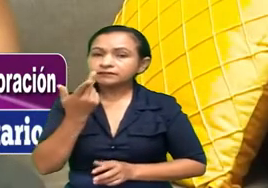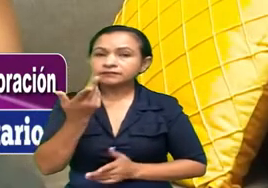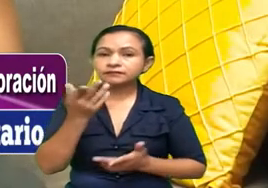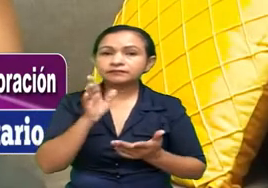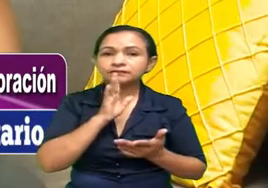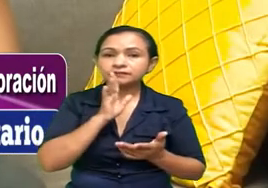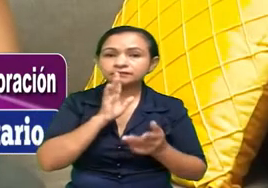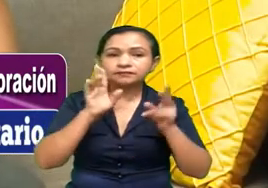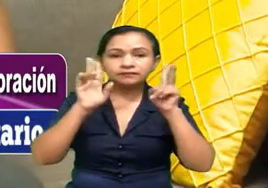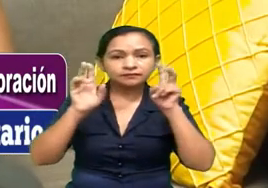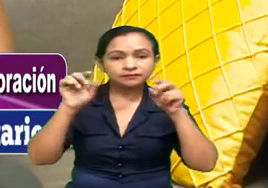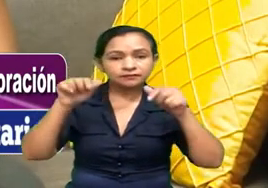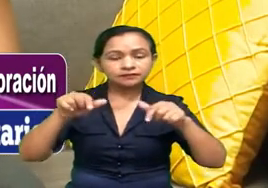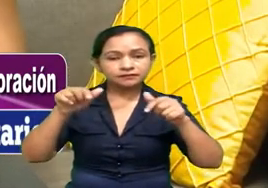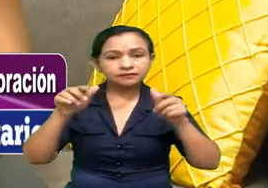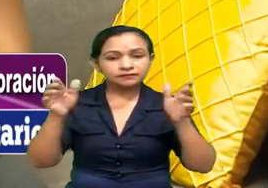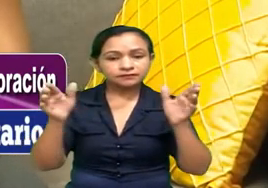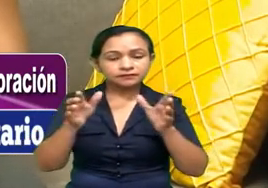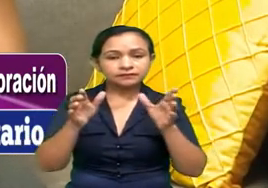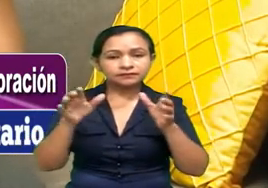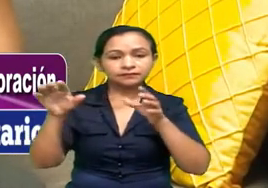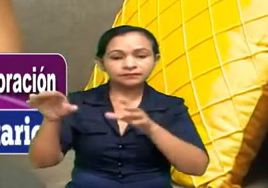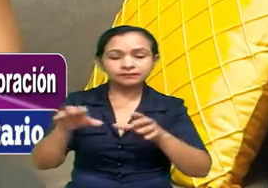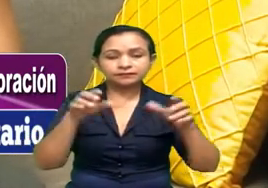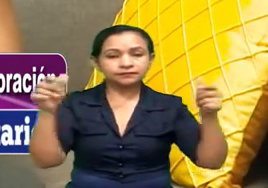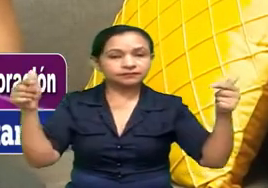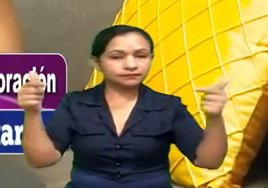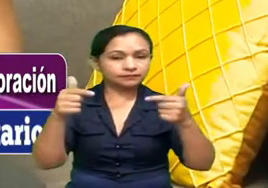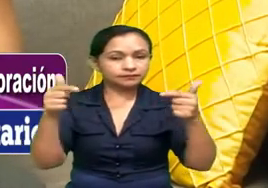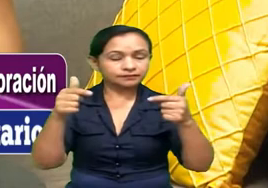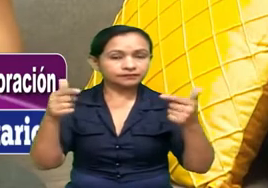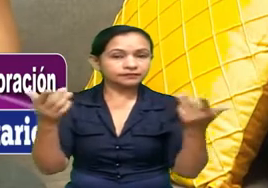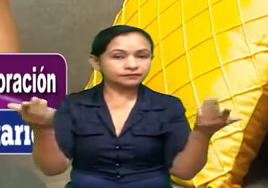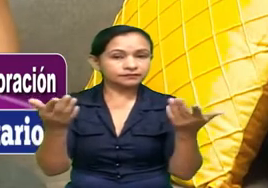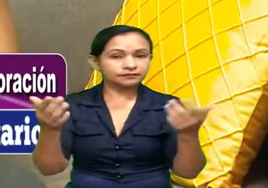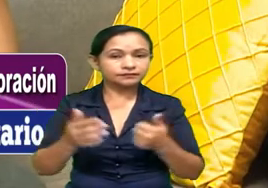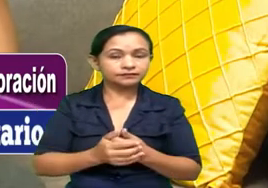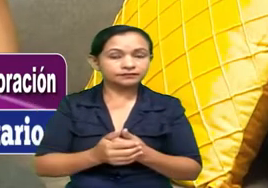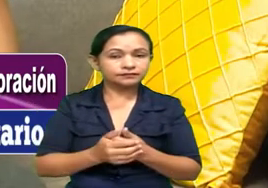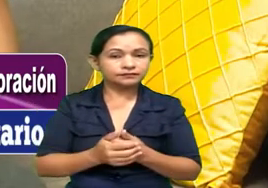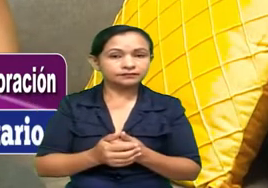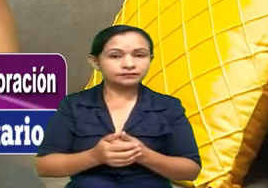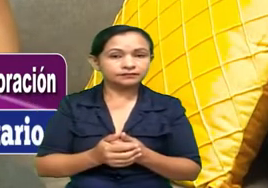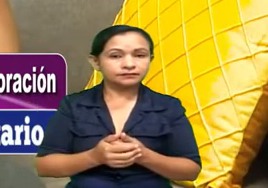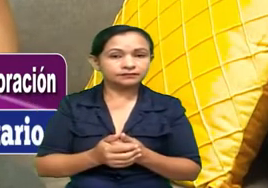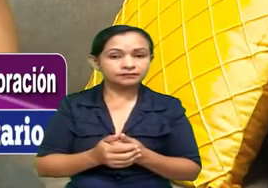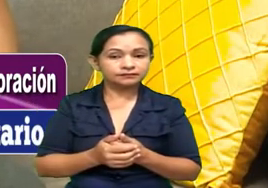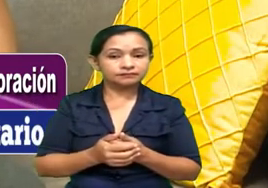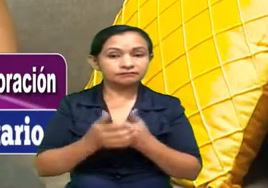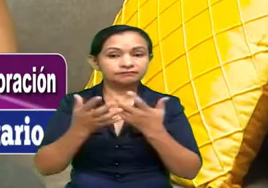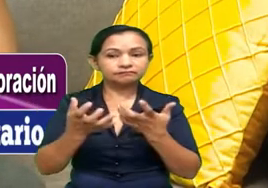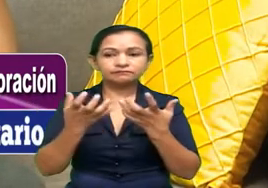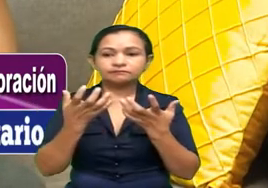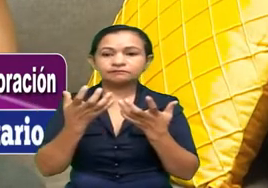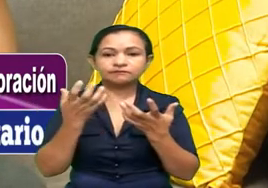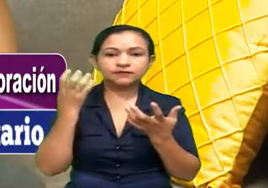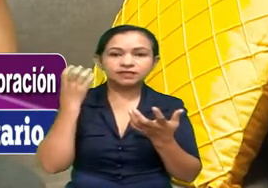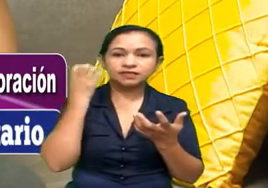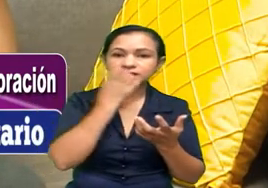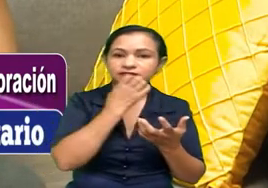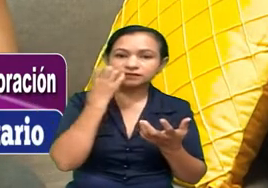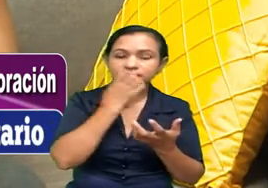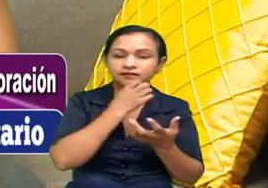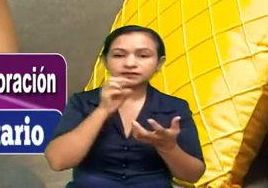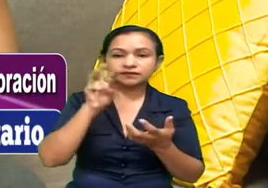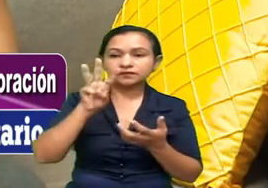contexto de estos enfrentamientos, era ese interés esclavista que traía